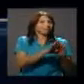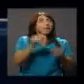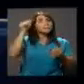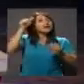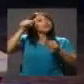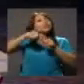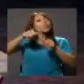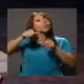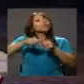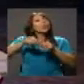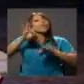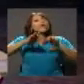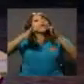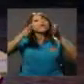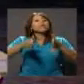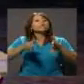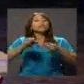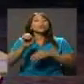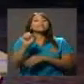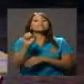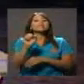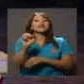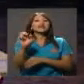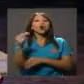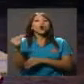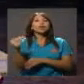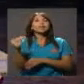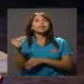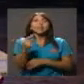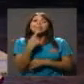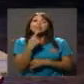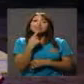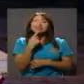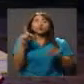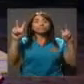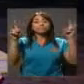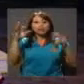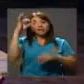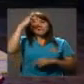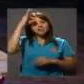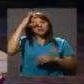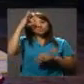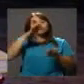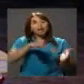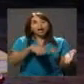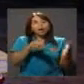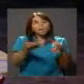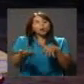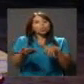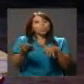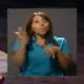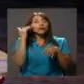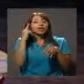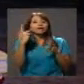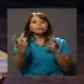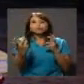físico que dijo la filosofía muerto porque no ha podido acoplarse al desarrollo de la ciencia cerraría usted la escuela de